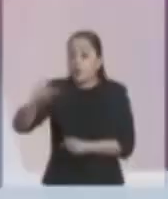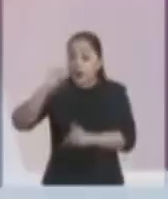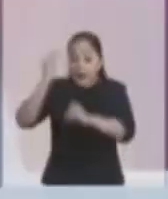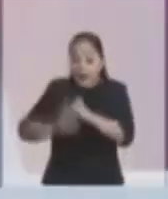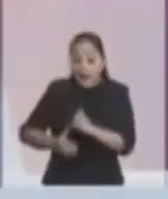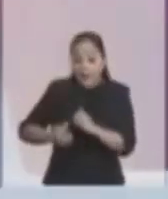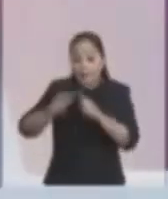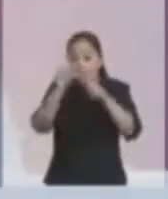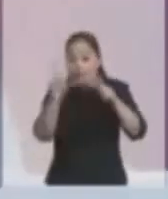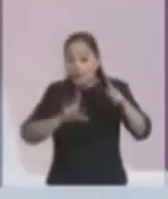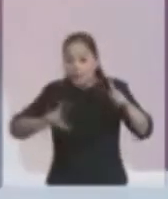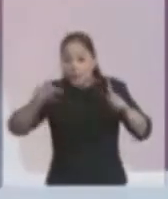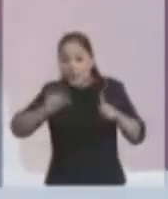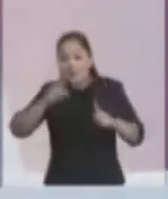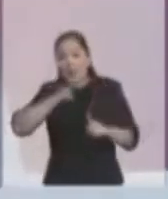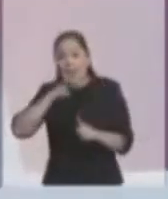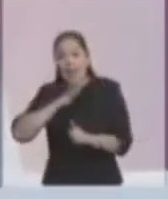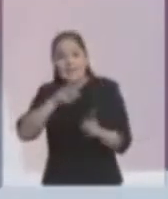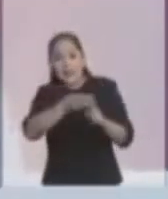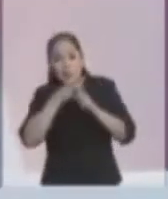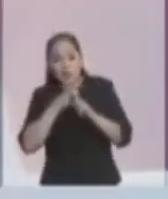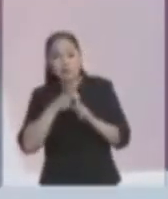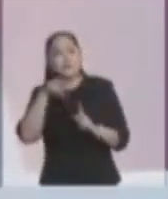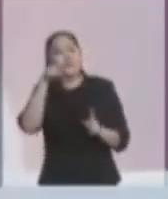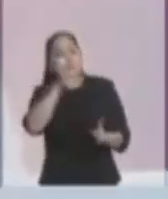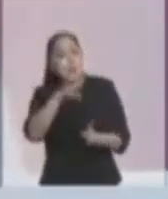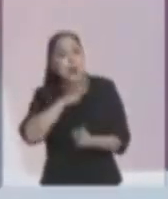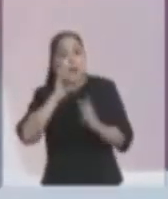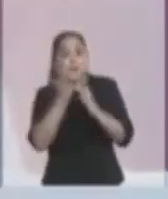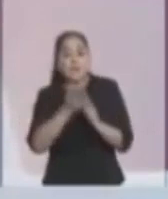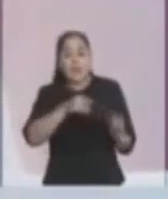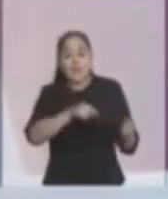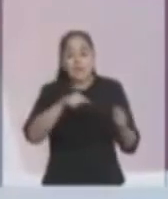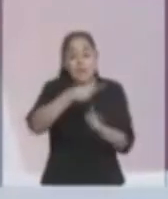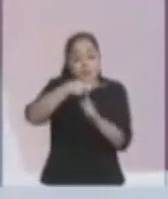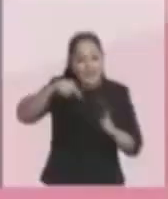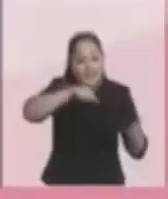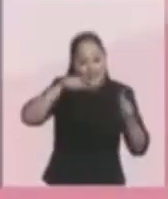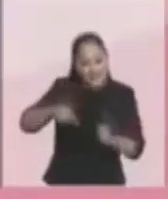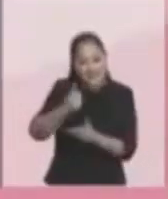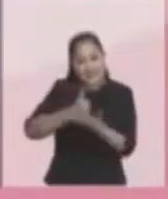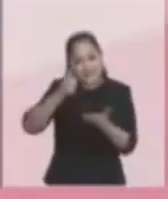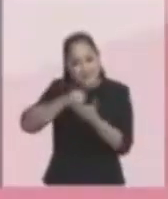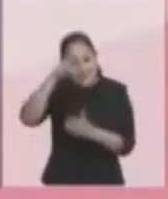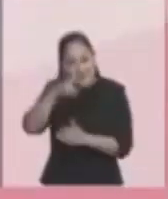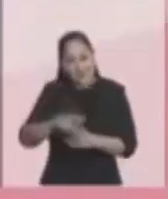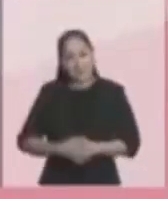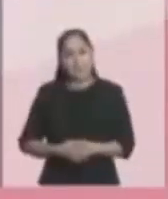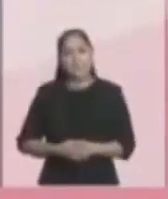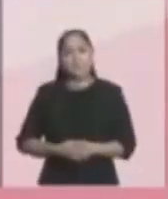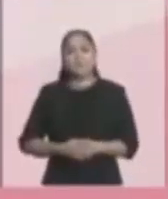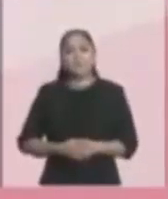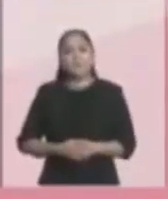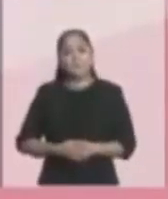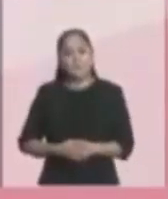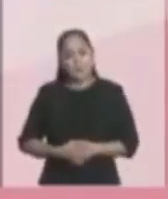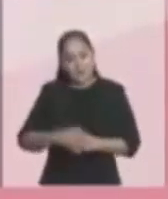presumir. Mierda. Ha dado ya un minuto, Margarita Zavala, adelante. Sí, bueno, Ricardo. Okay.